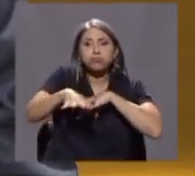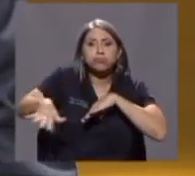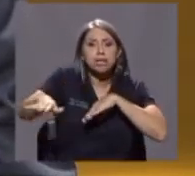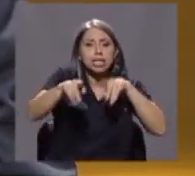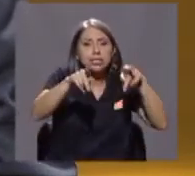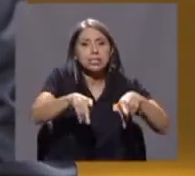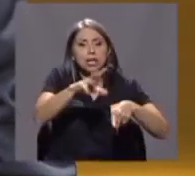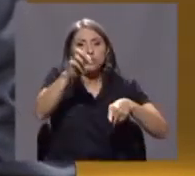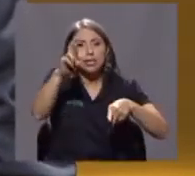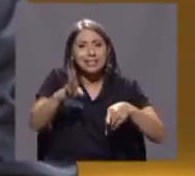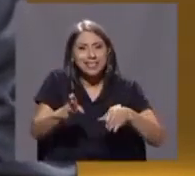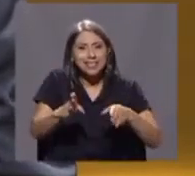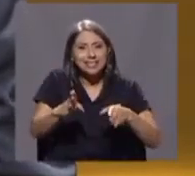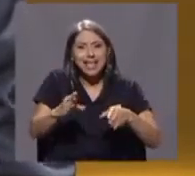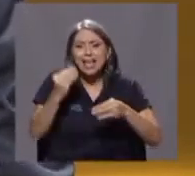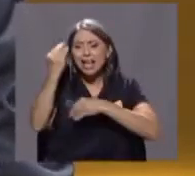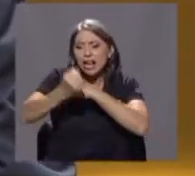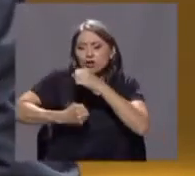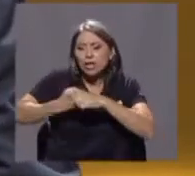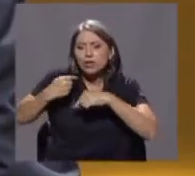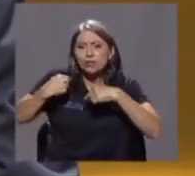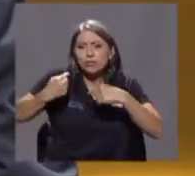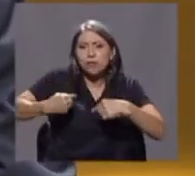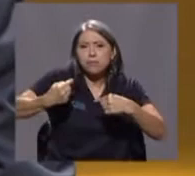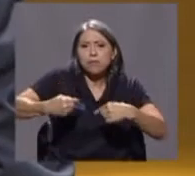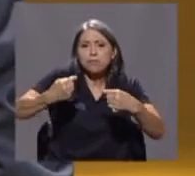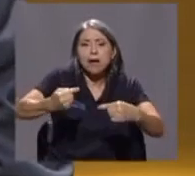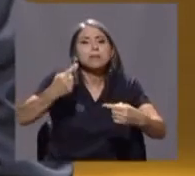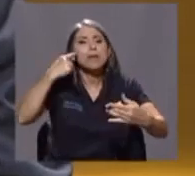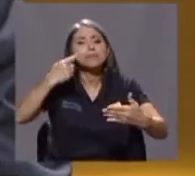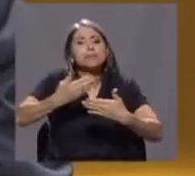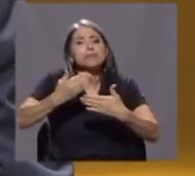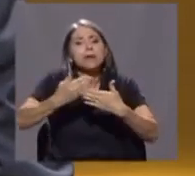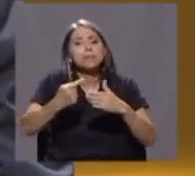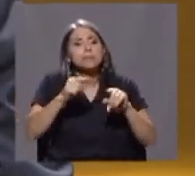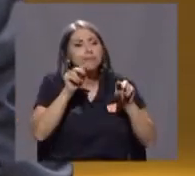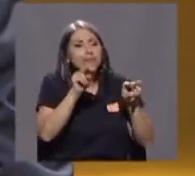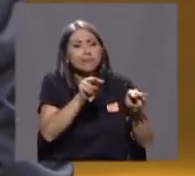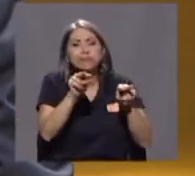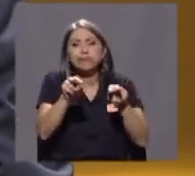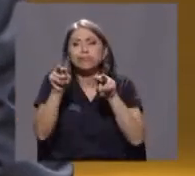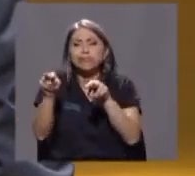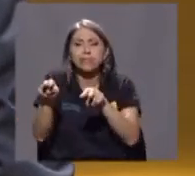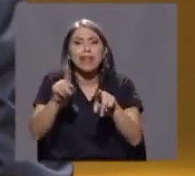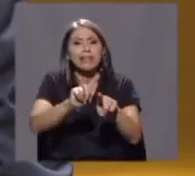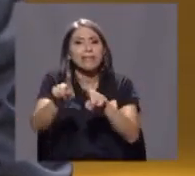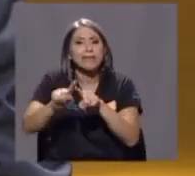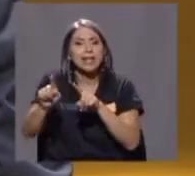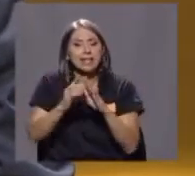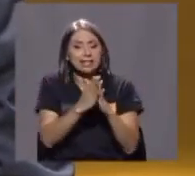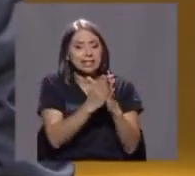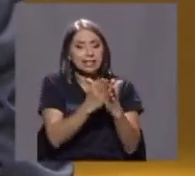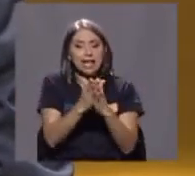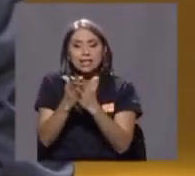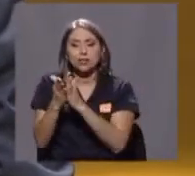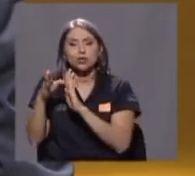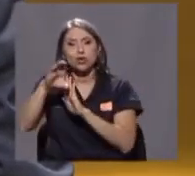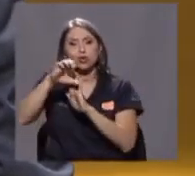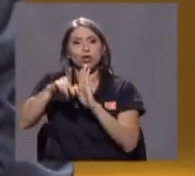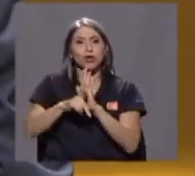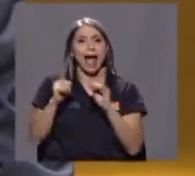reflejando a lo largo de los años en todos los textos constitucionales hasta nuestros